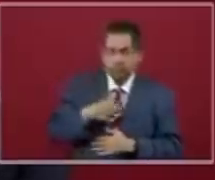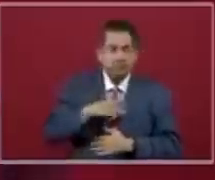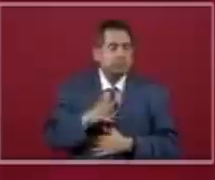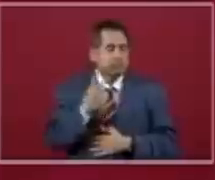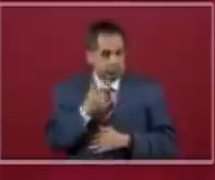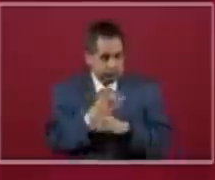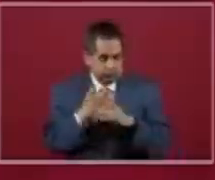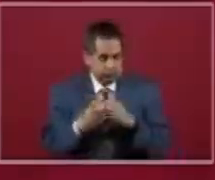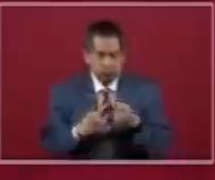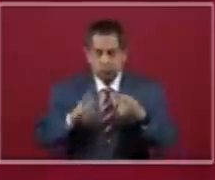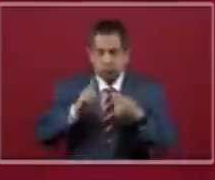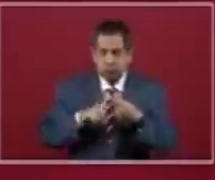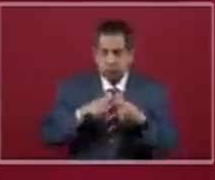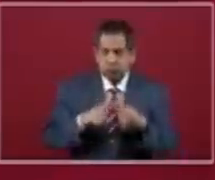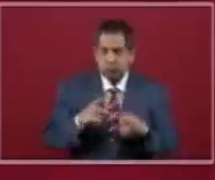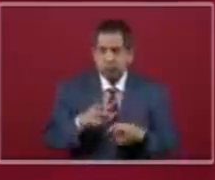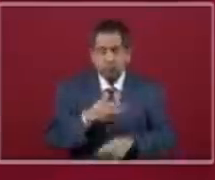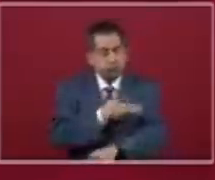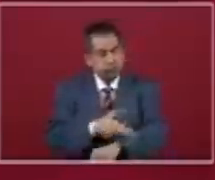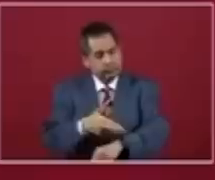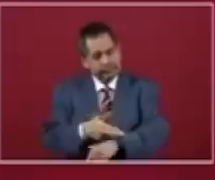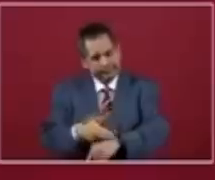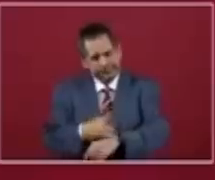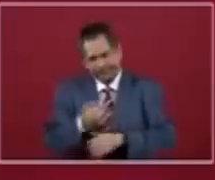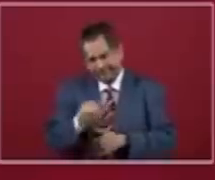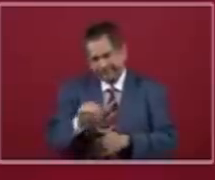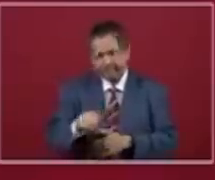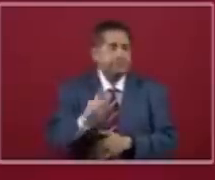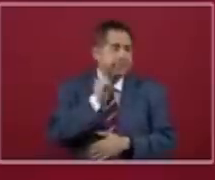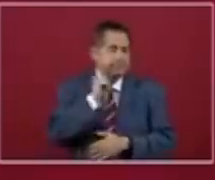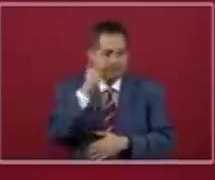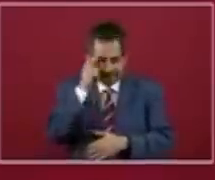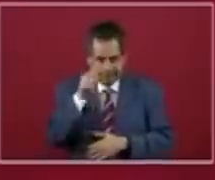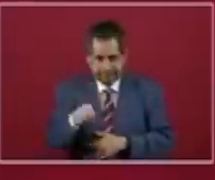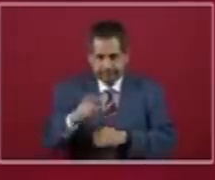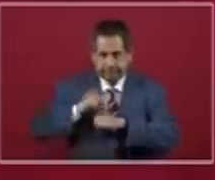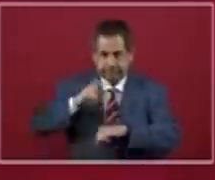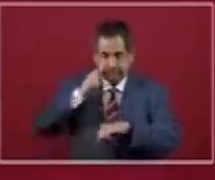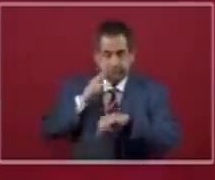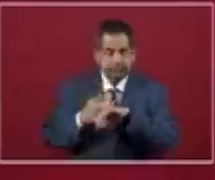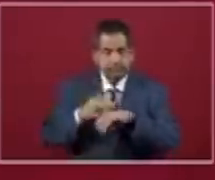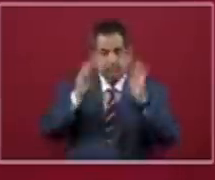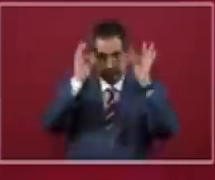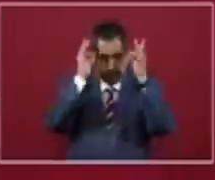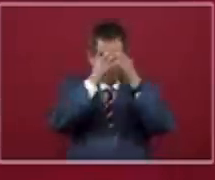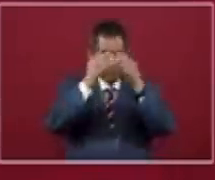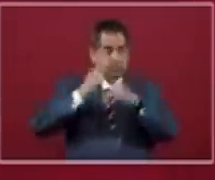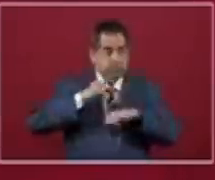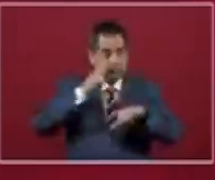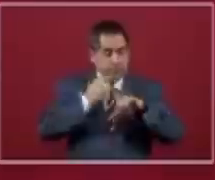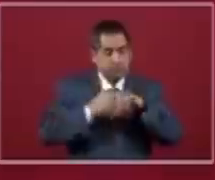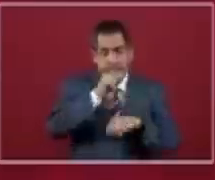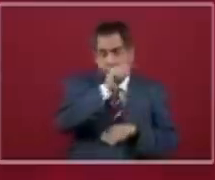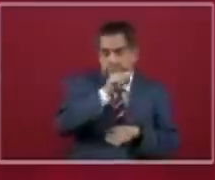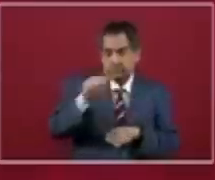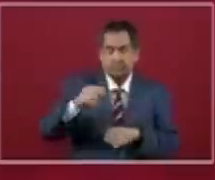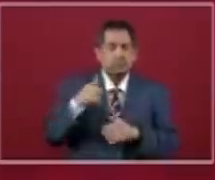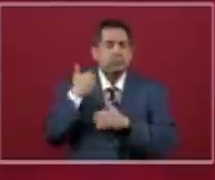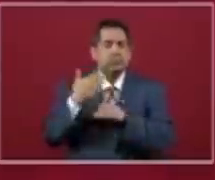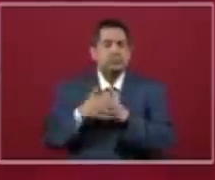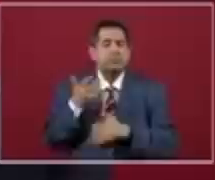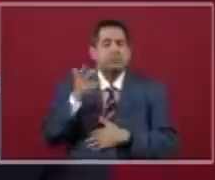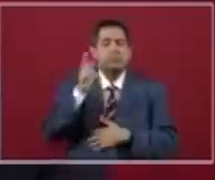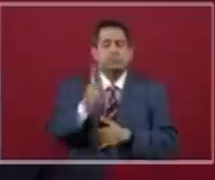la propuesta al Senado de la República de quienes harán cargo de los consulados. Se va a presentar el próximo martes